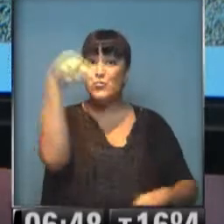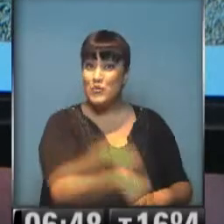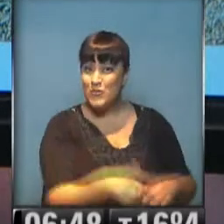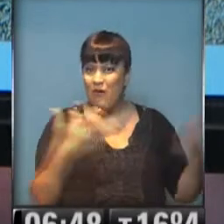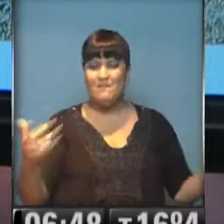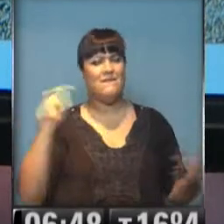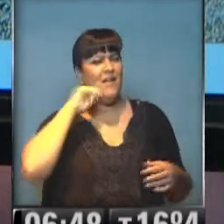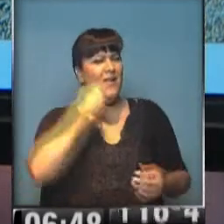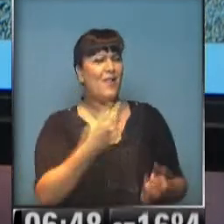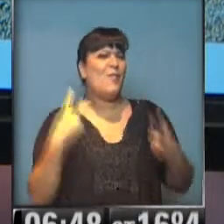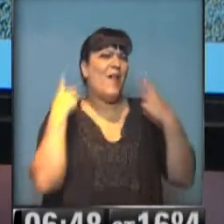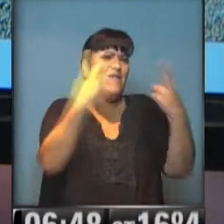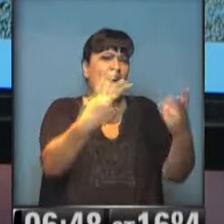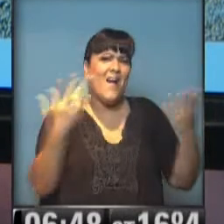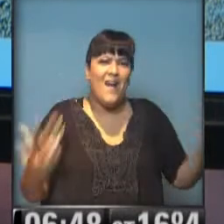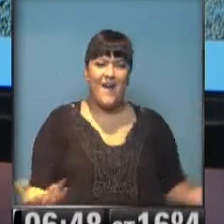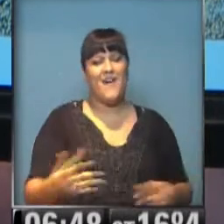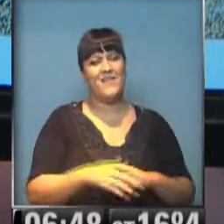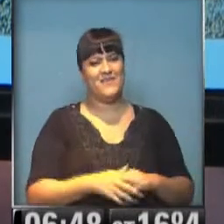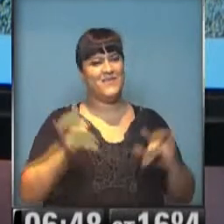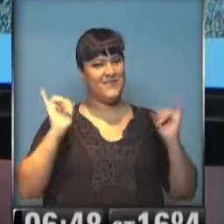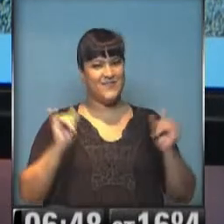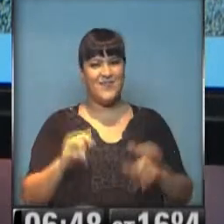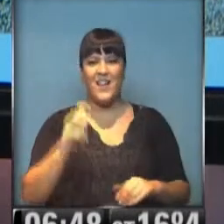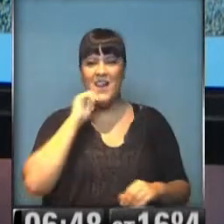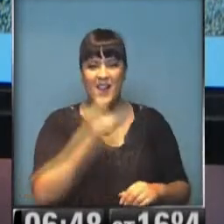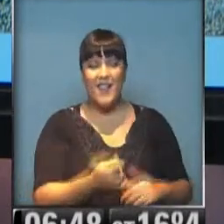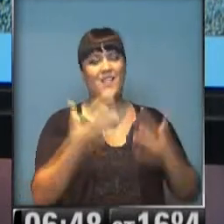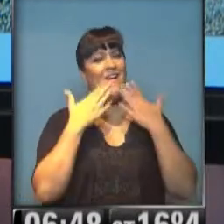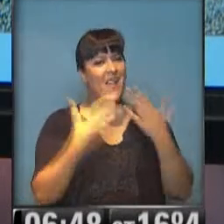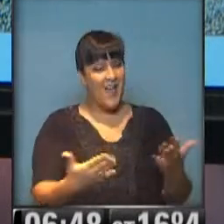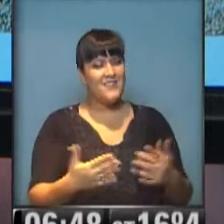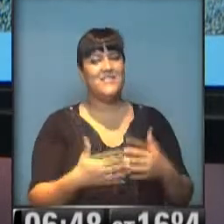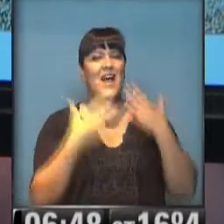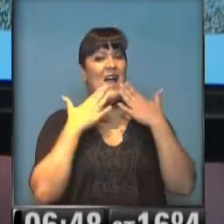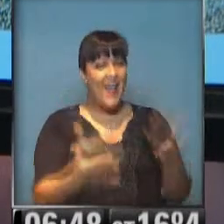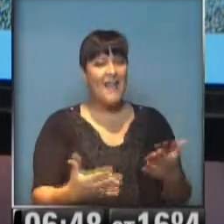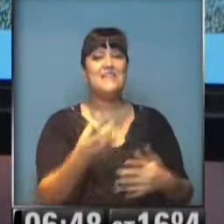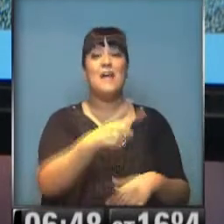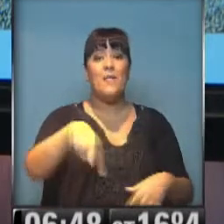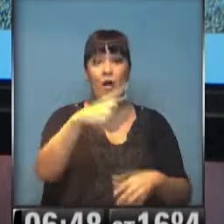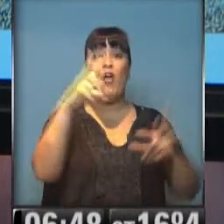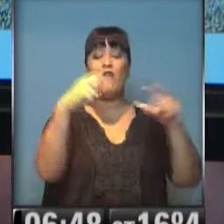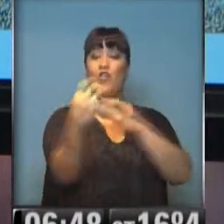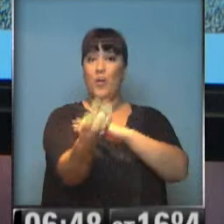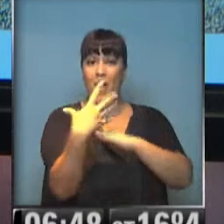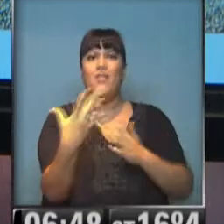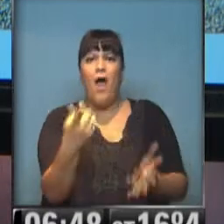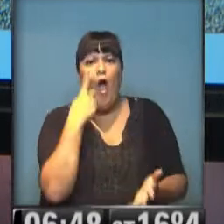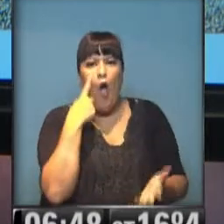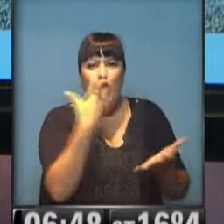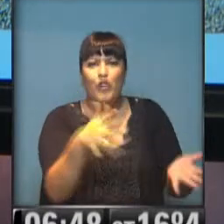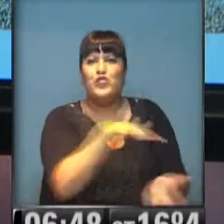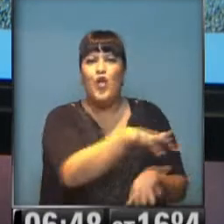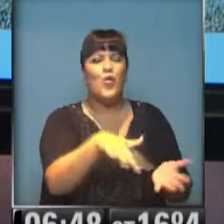lindo para ir para allá. Ay, qué hermoso. Lindo, lindo, gracias, por hacernos conocer estos paisajes, estas